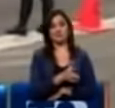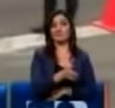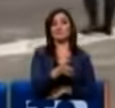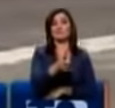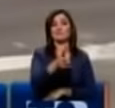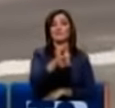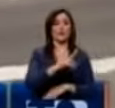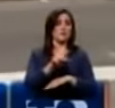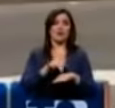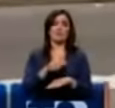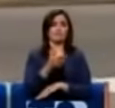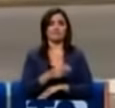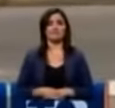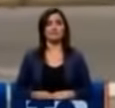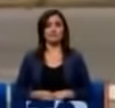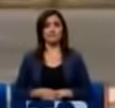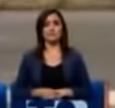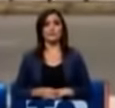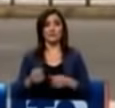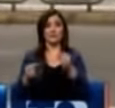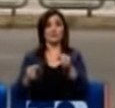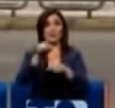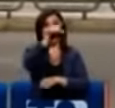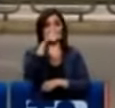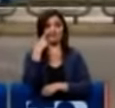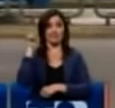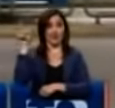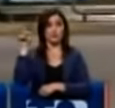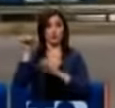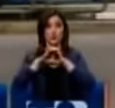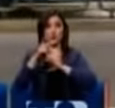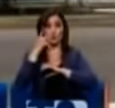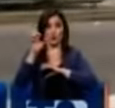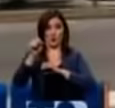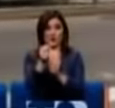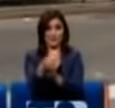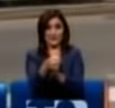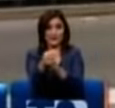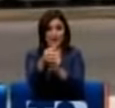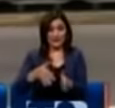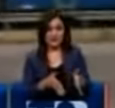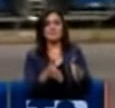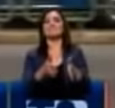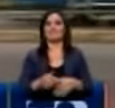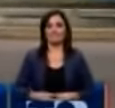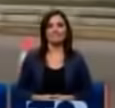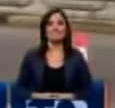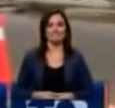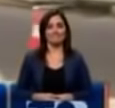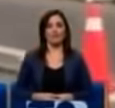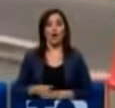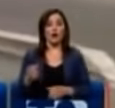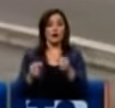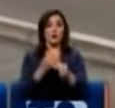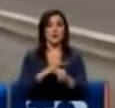circular con normalidad. Los vehículos particulares a esta hora de la mañana, como ustedes pueden ver en imágenes, prácticamente es